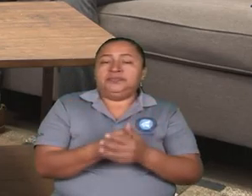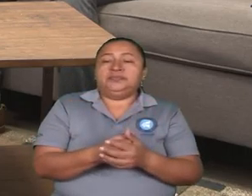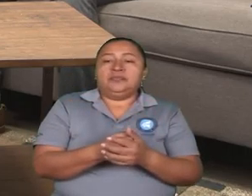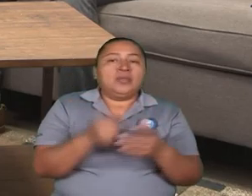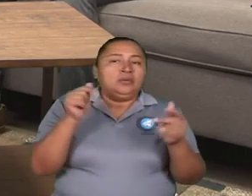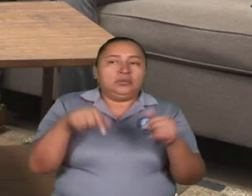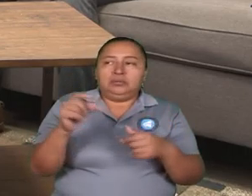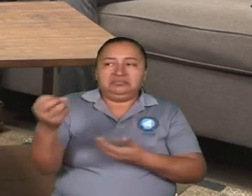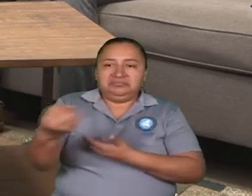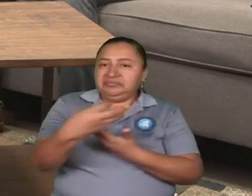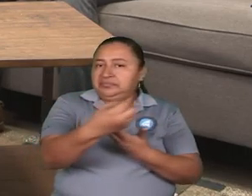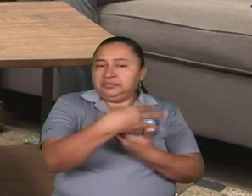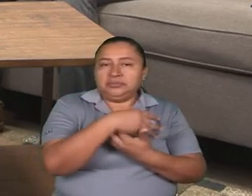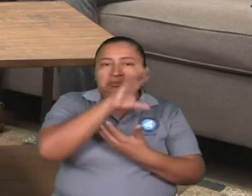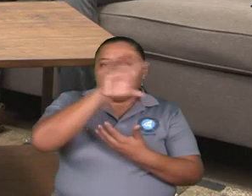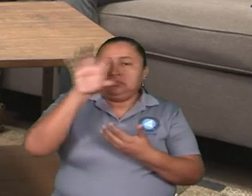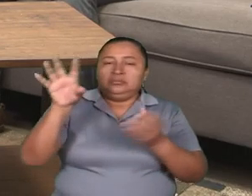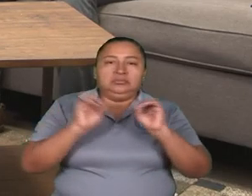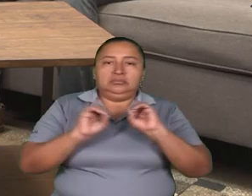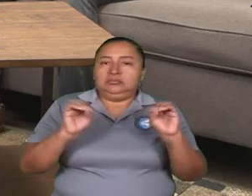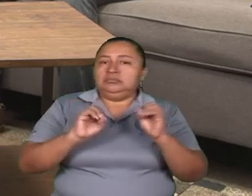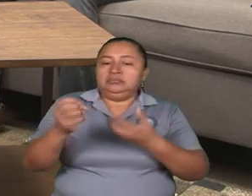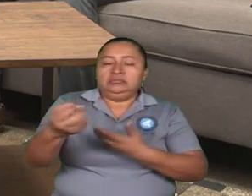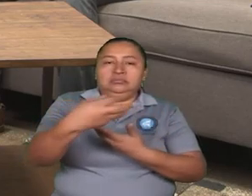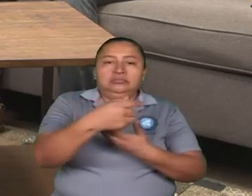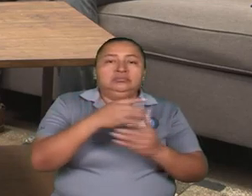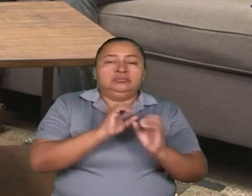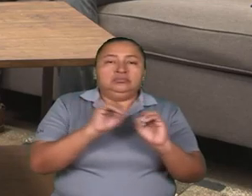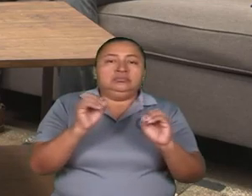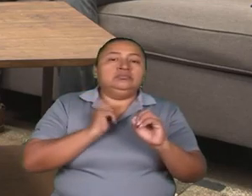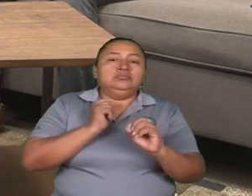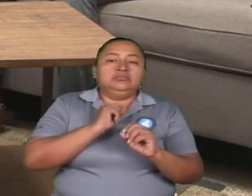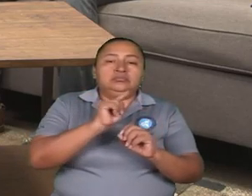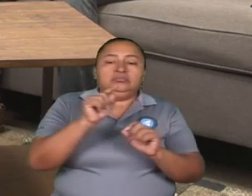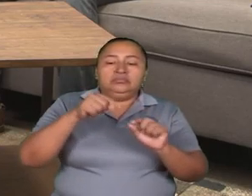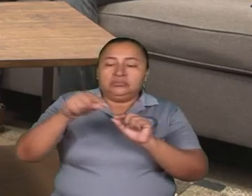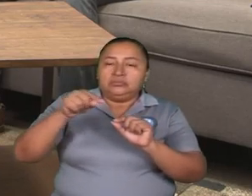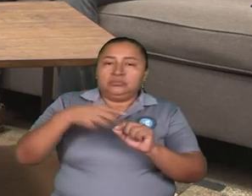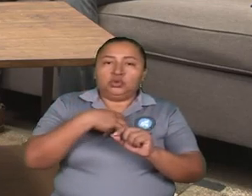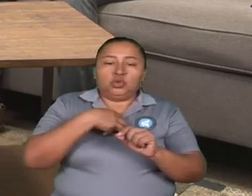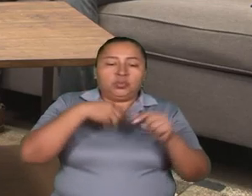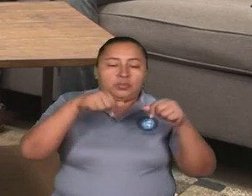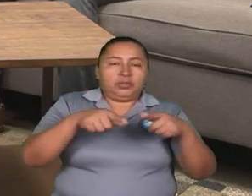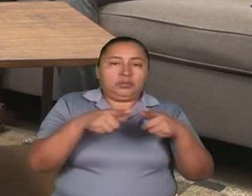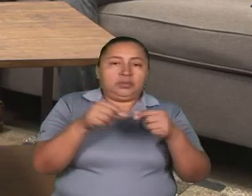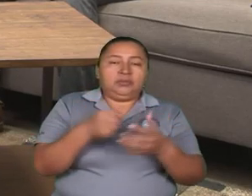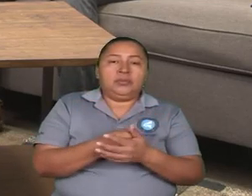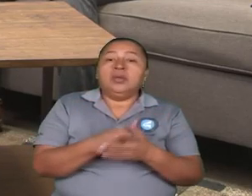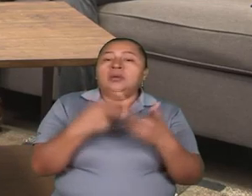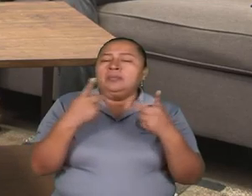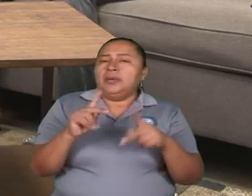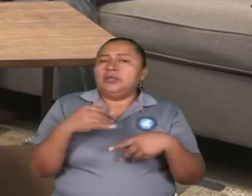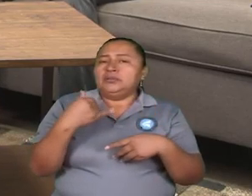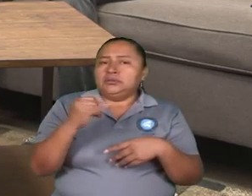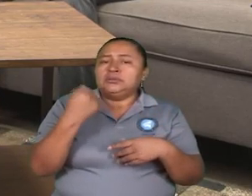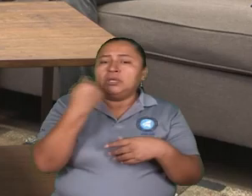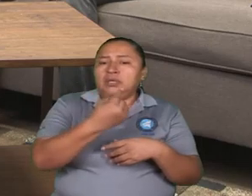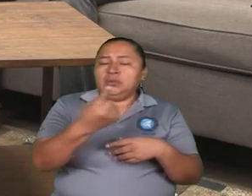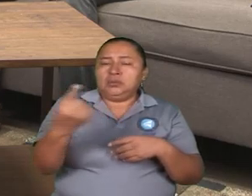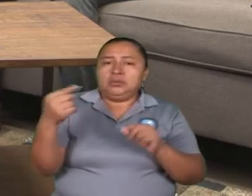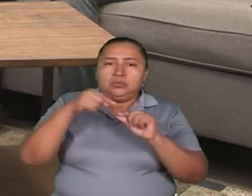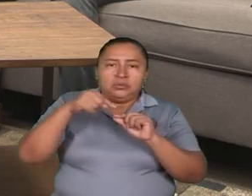atendiendo las particularidades de cada municipio. Importante. ¿Este dato obedece únicamente al registro de Managua o es todo el